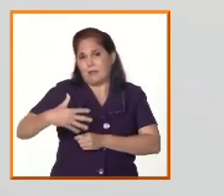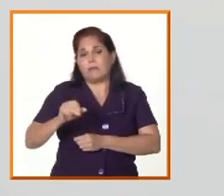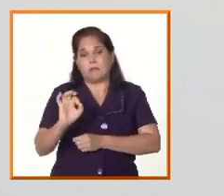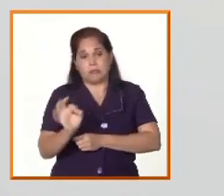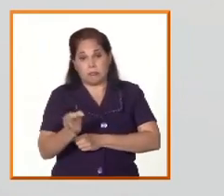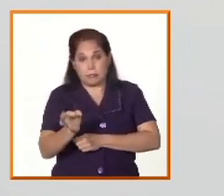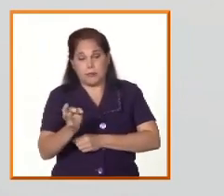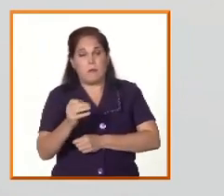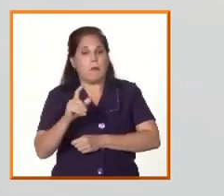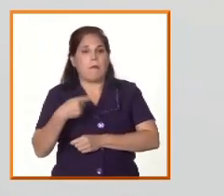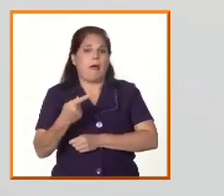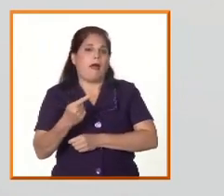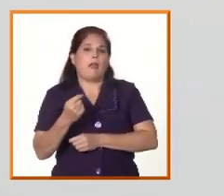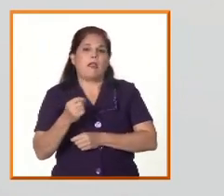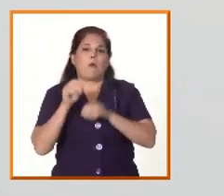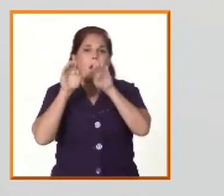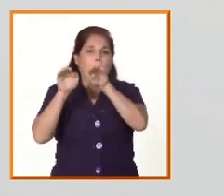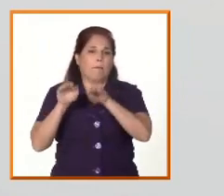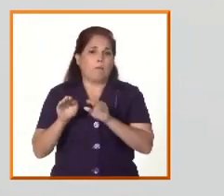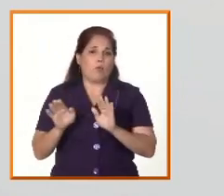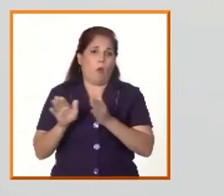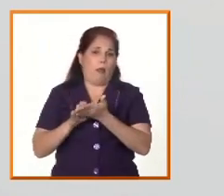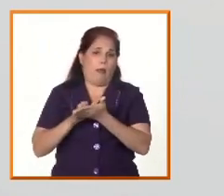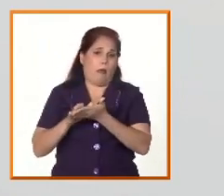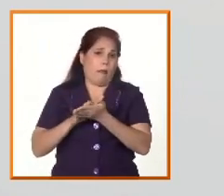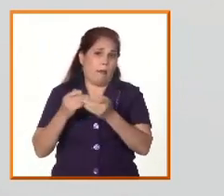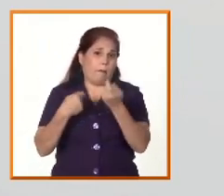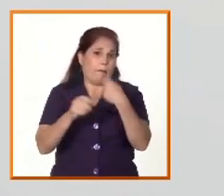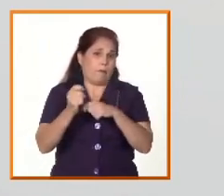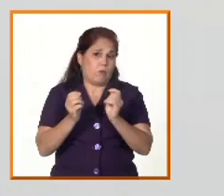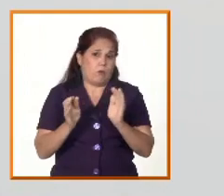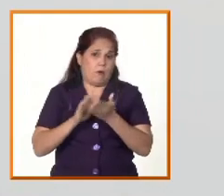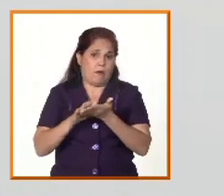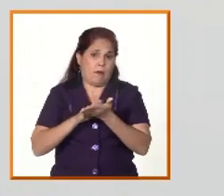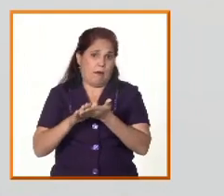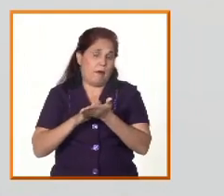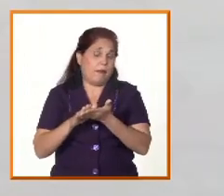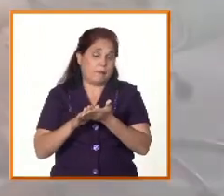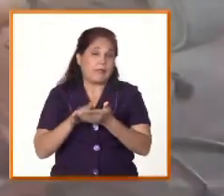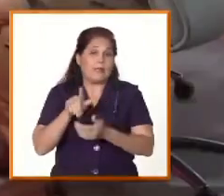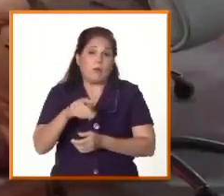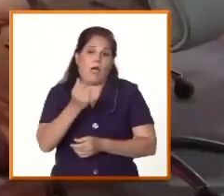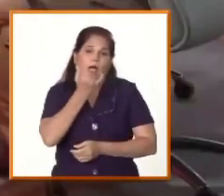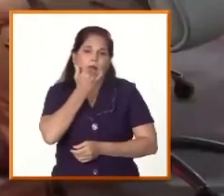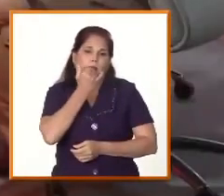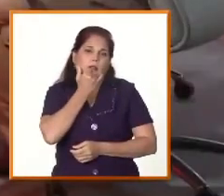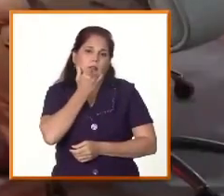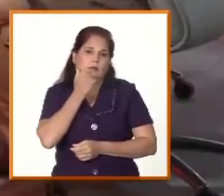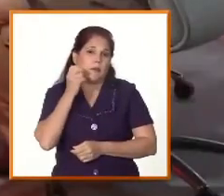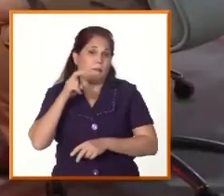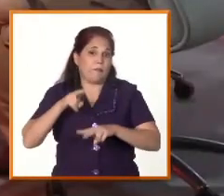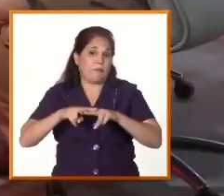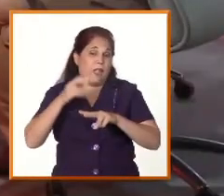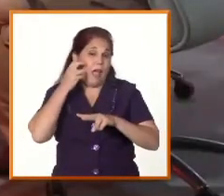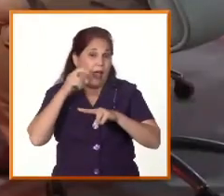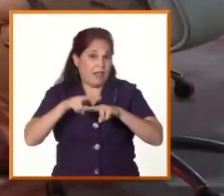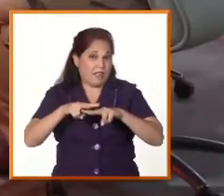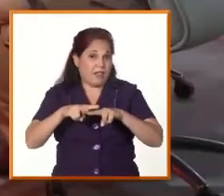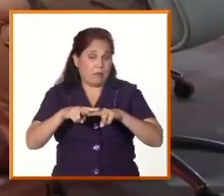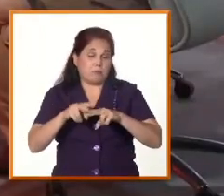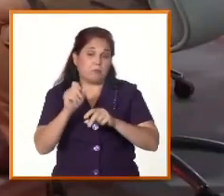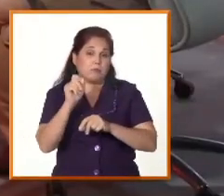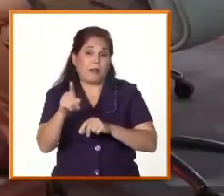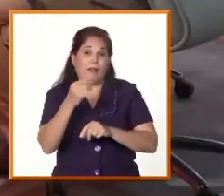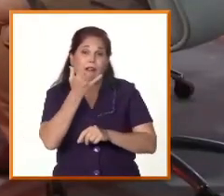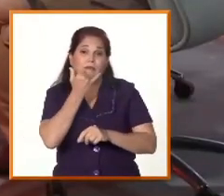y la disponibilidad en los en los mercados es un producto también que ha estado muy afectado las operaciones de compra